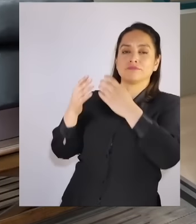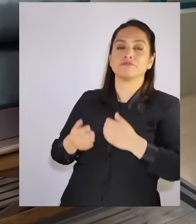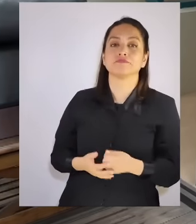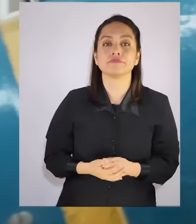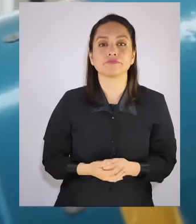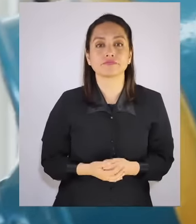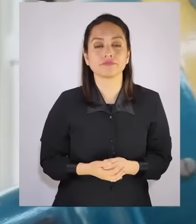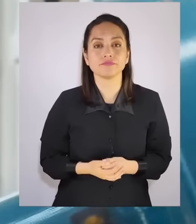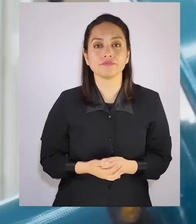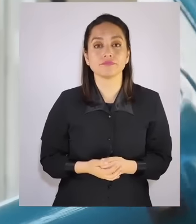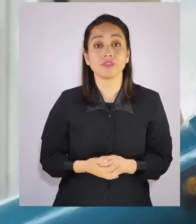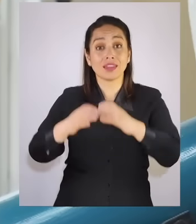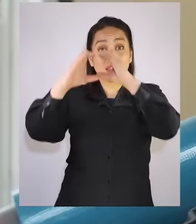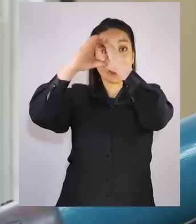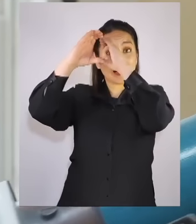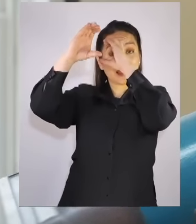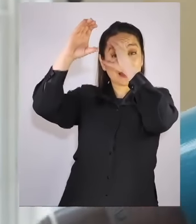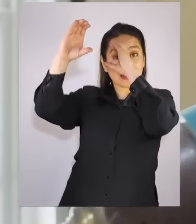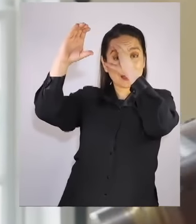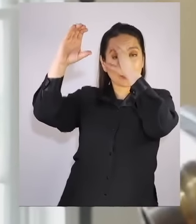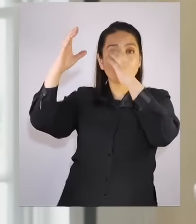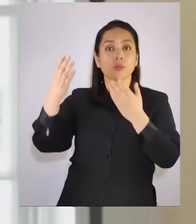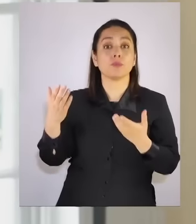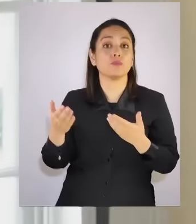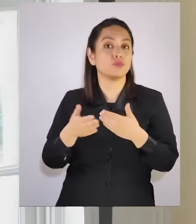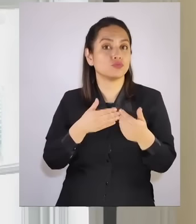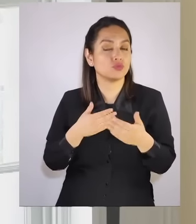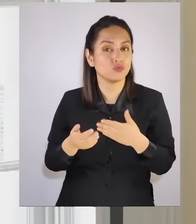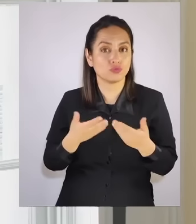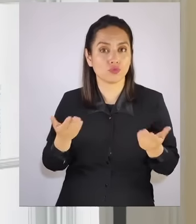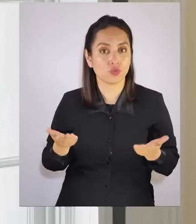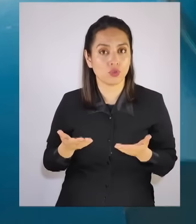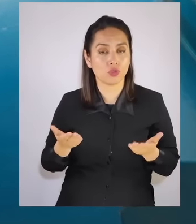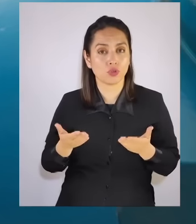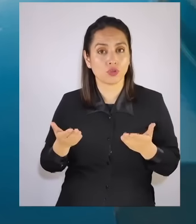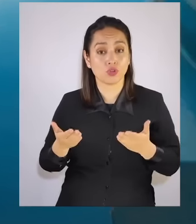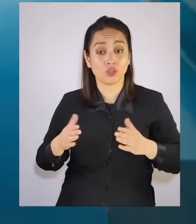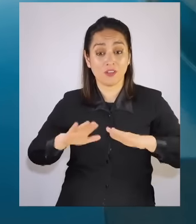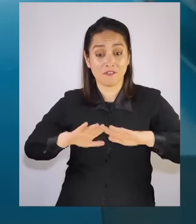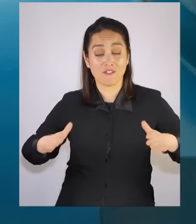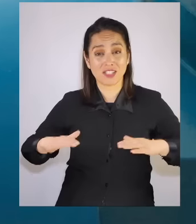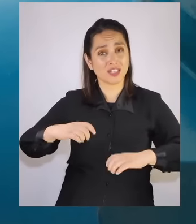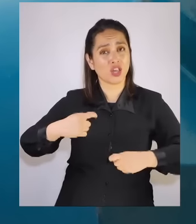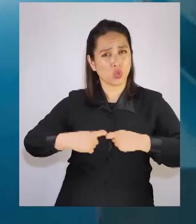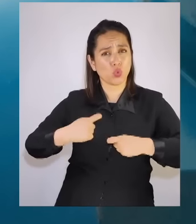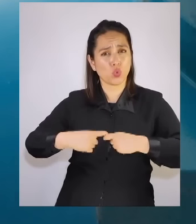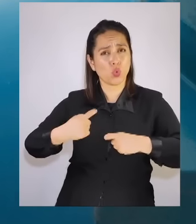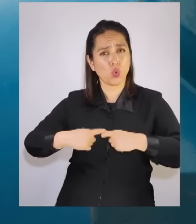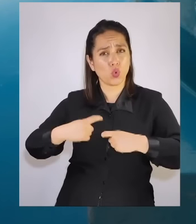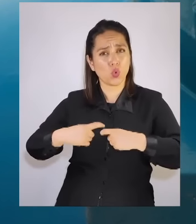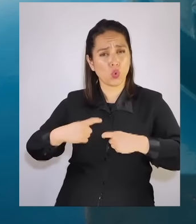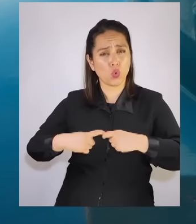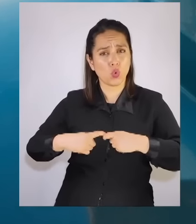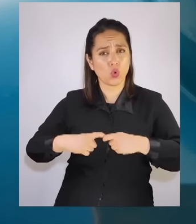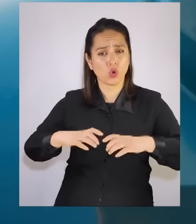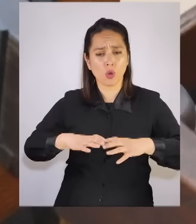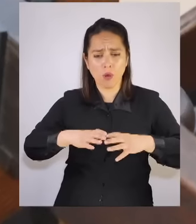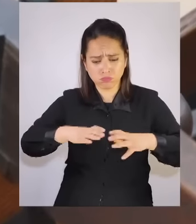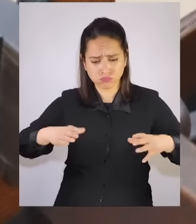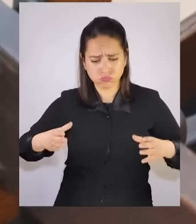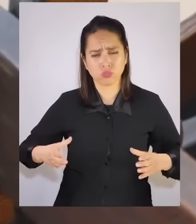extremo. El telescopio está arriba sobre bases sólidas que le permite una